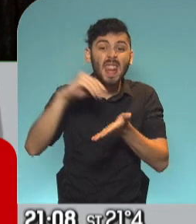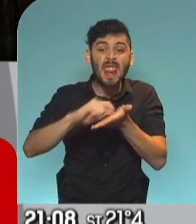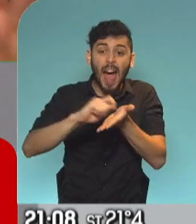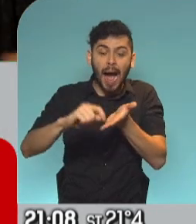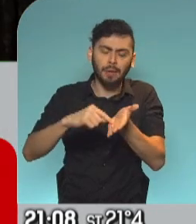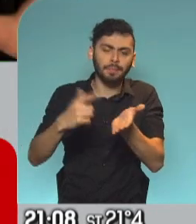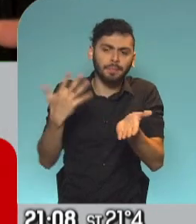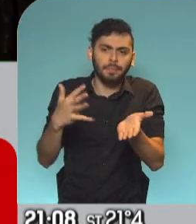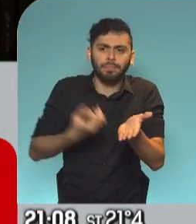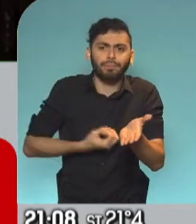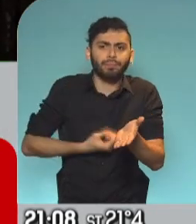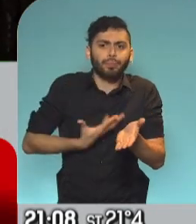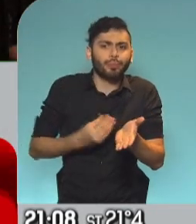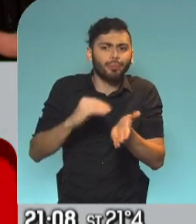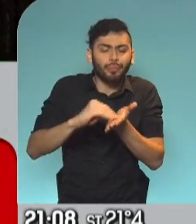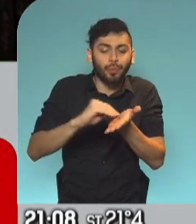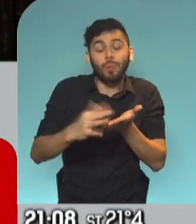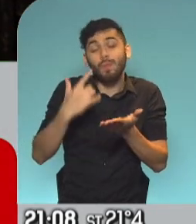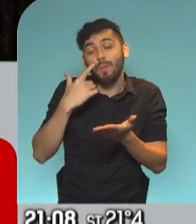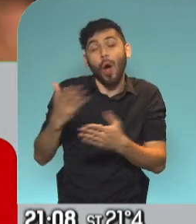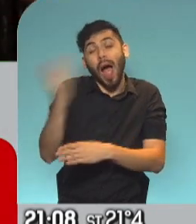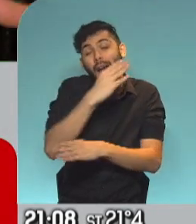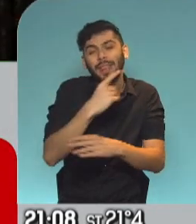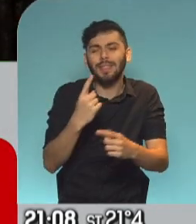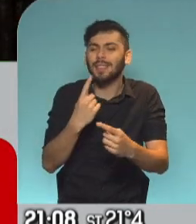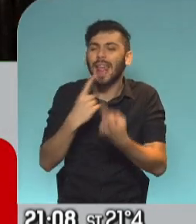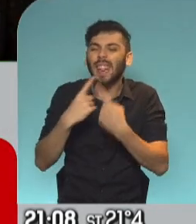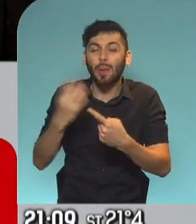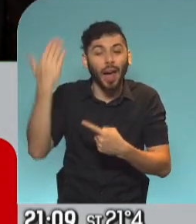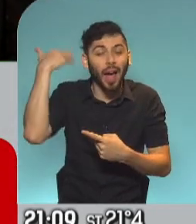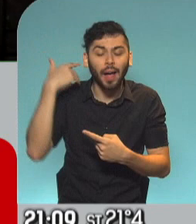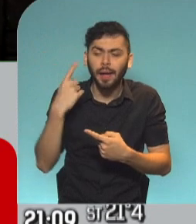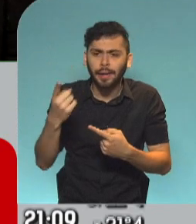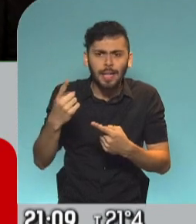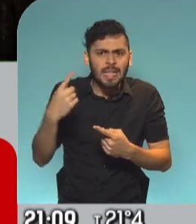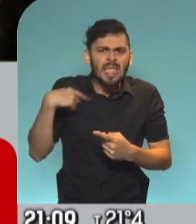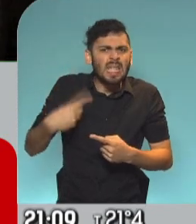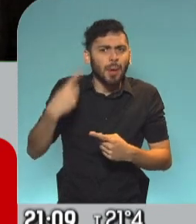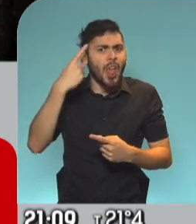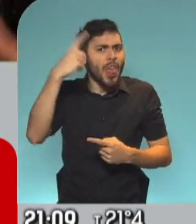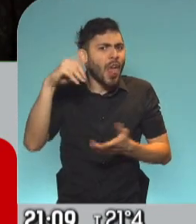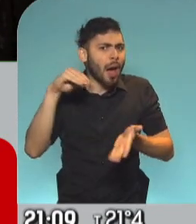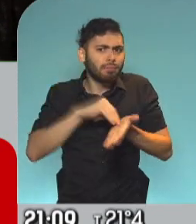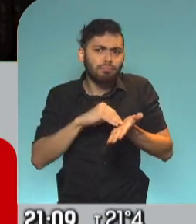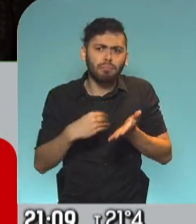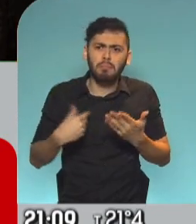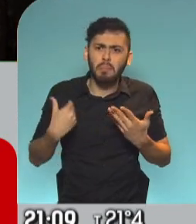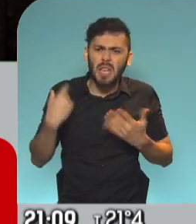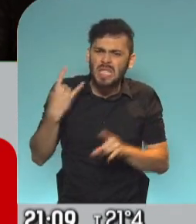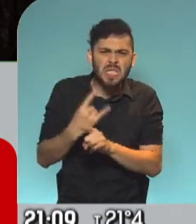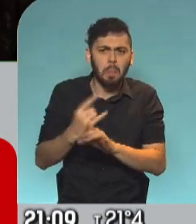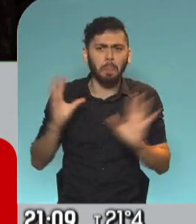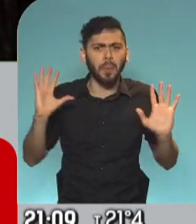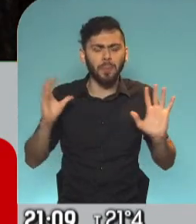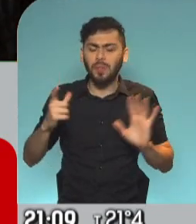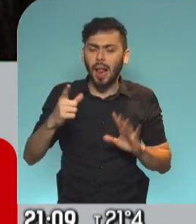en esa posibilidad que uno tiene de rever los viejos reportajes. Desde el principio fueron defendidas sus ideas. Un hombre con muchas